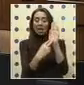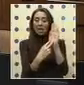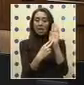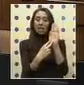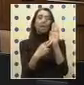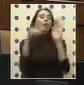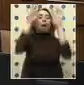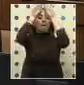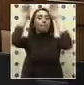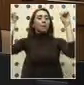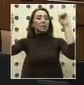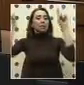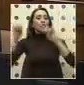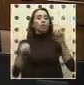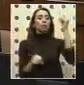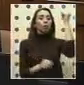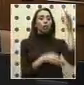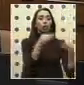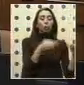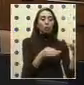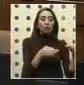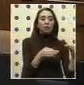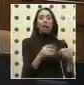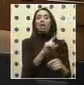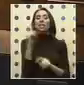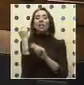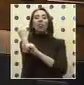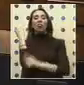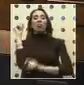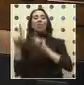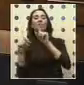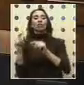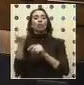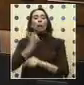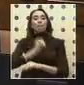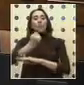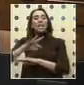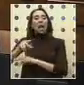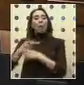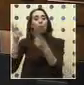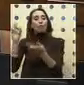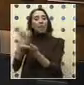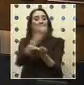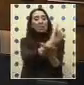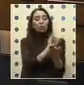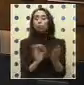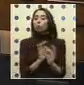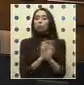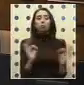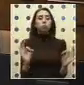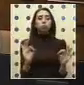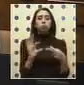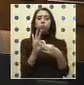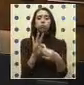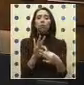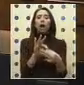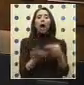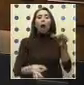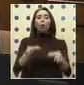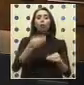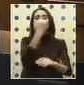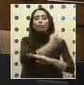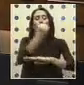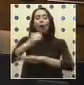Ministerio Público, ni el Poder Judicial, o la Defensoría Penal Pública, ni ningún actor vinculado al sistema procesal penal,